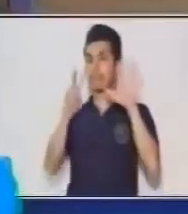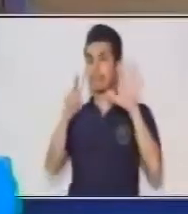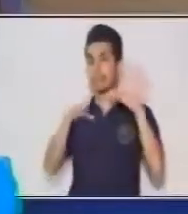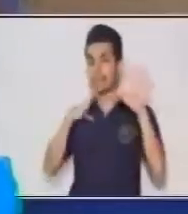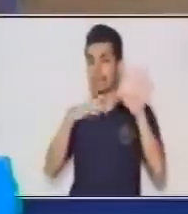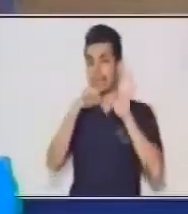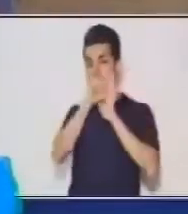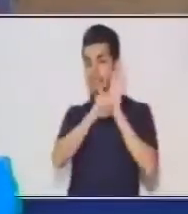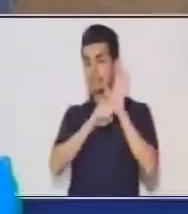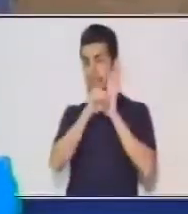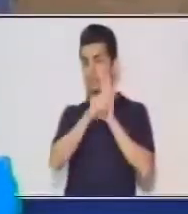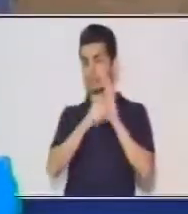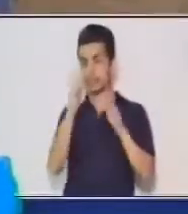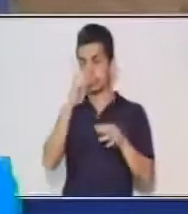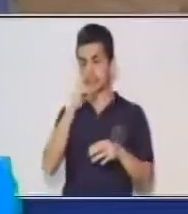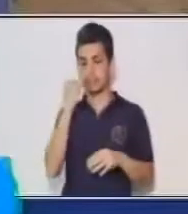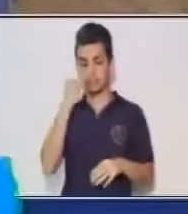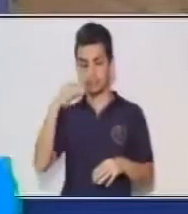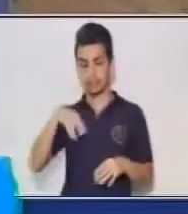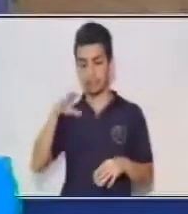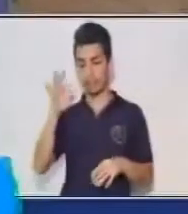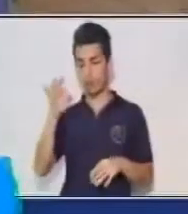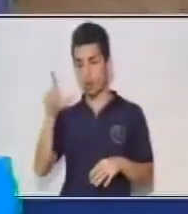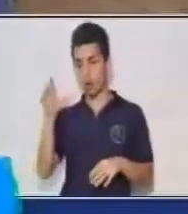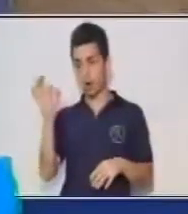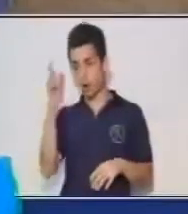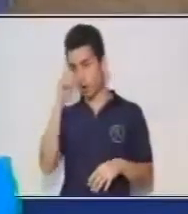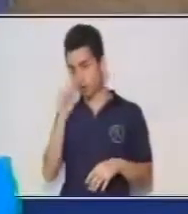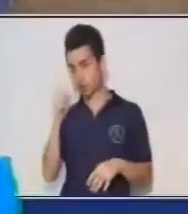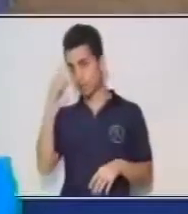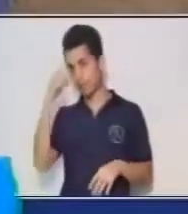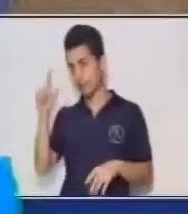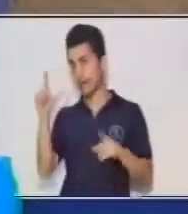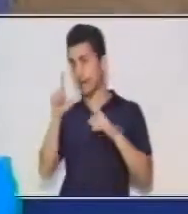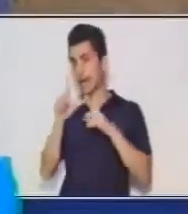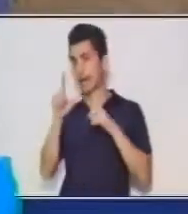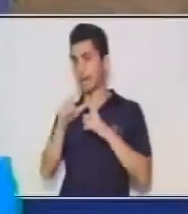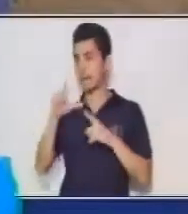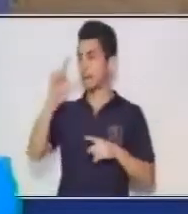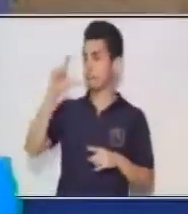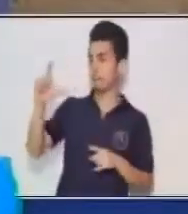símbolos con letras mayúsculas. Que cada uno